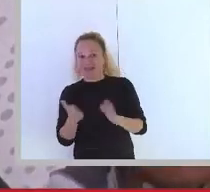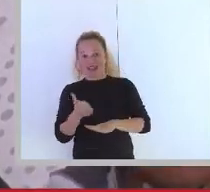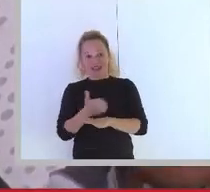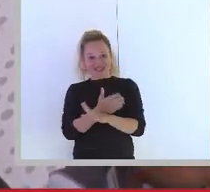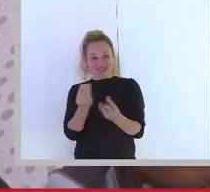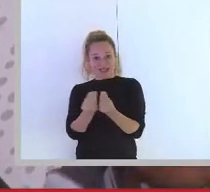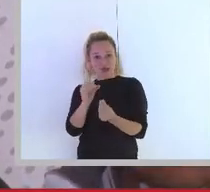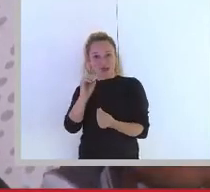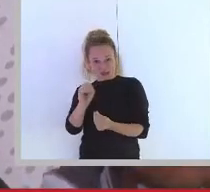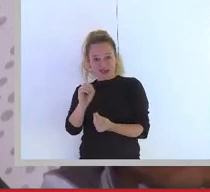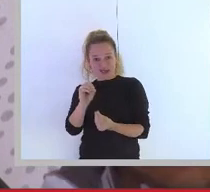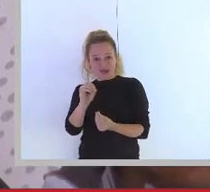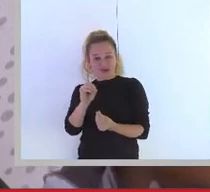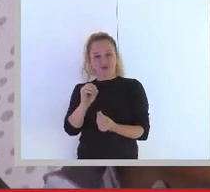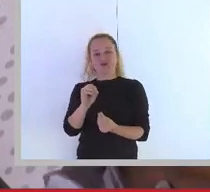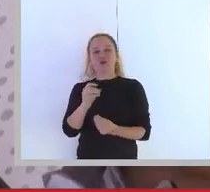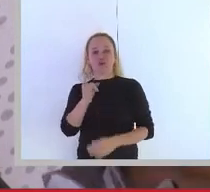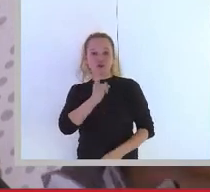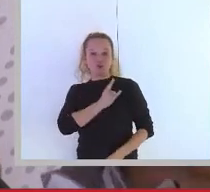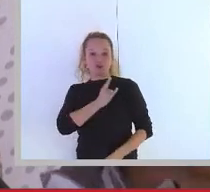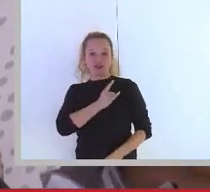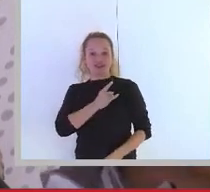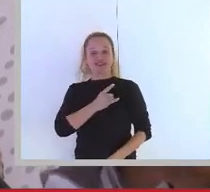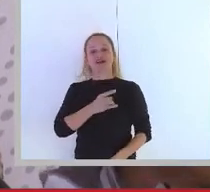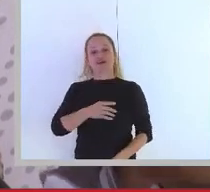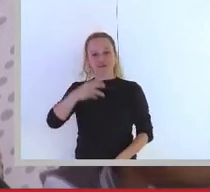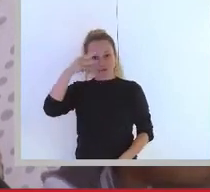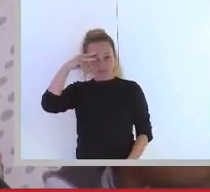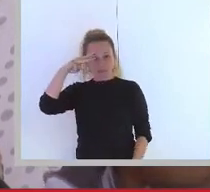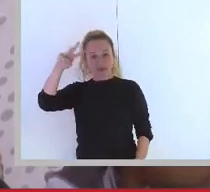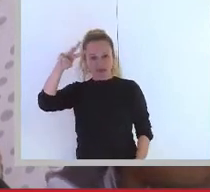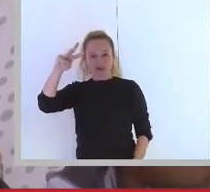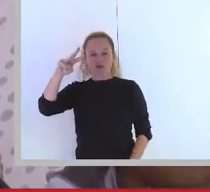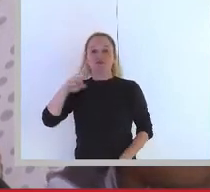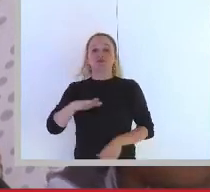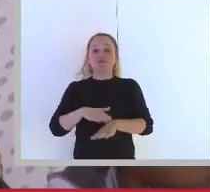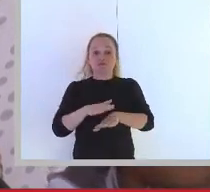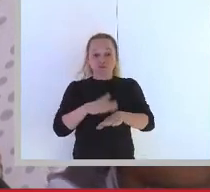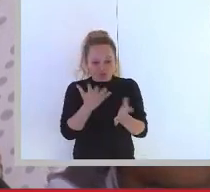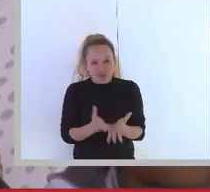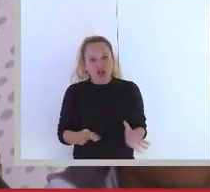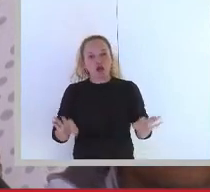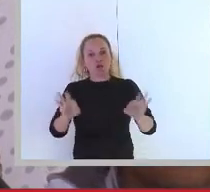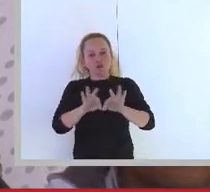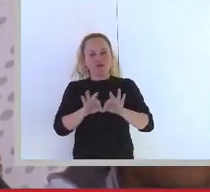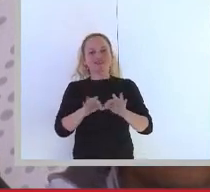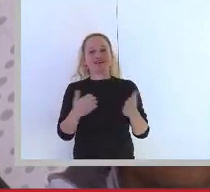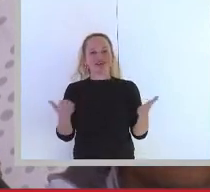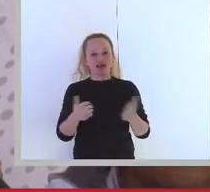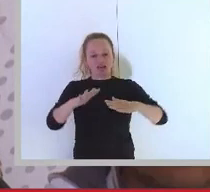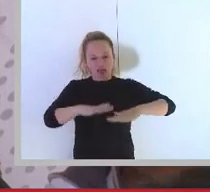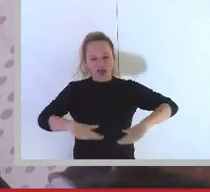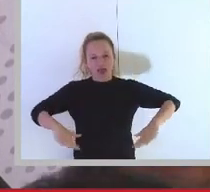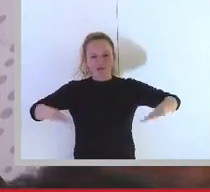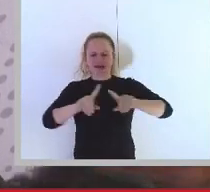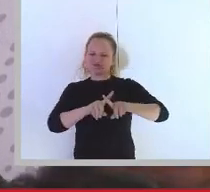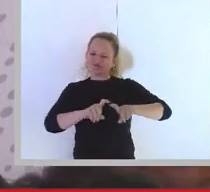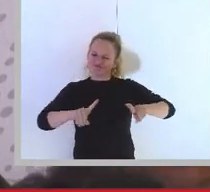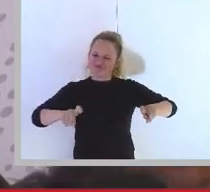compañero, nuestro compañero de la Universidad de México, tienen que ser espacios de diversos,